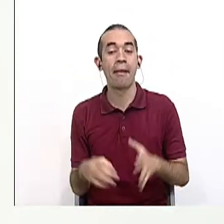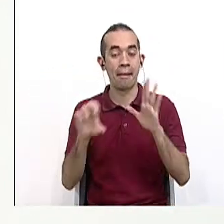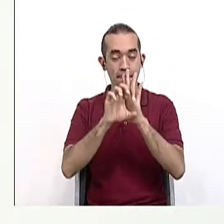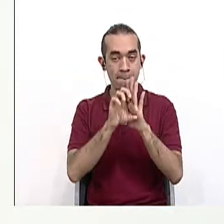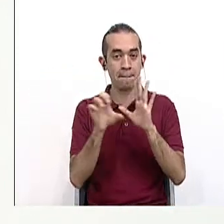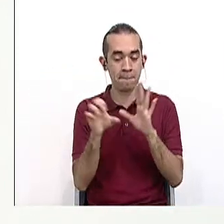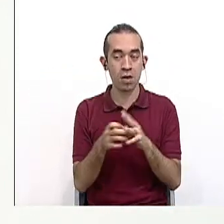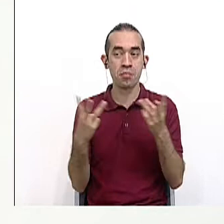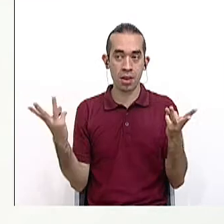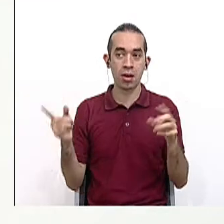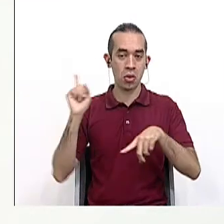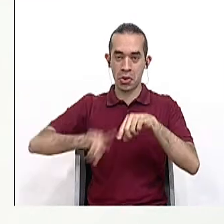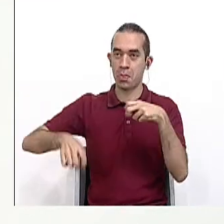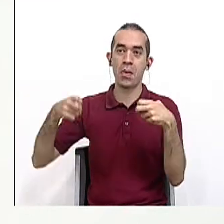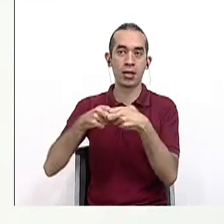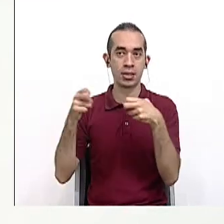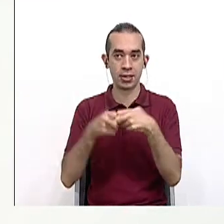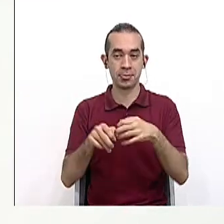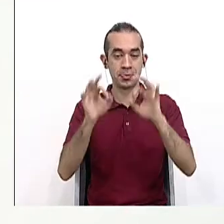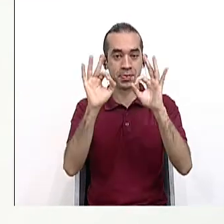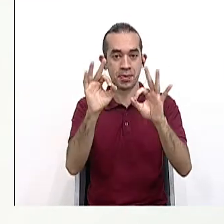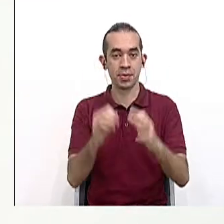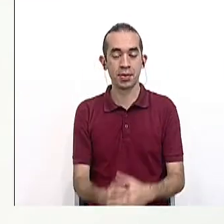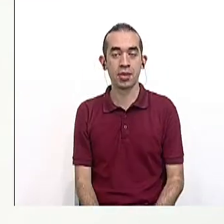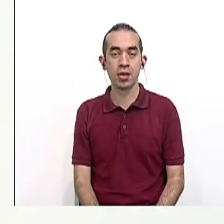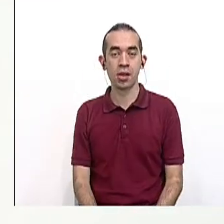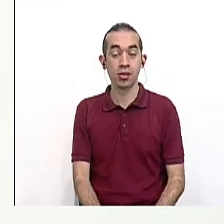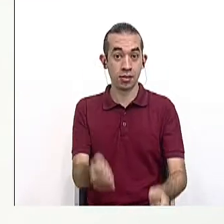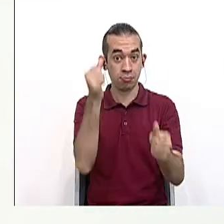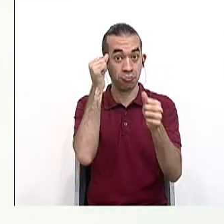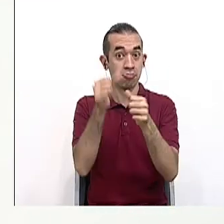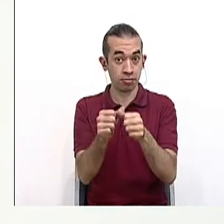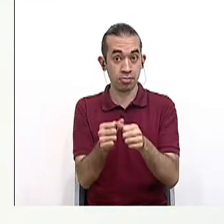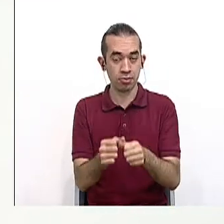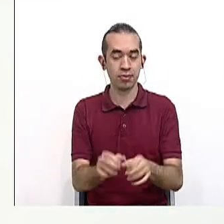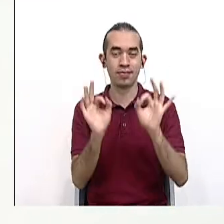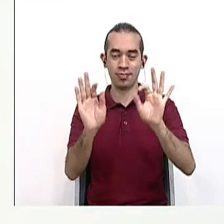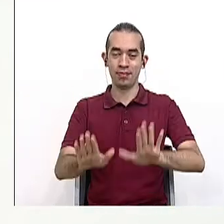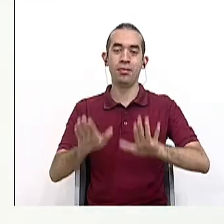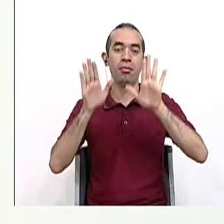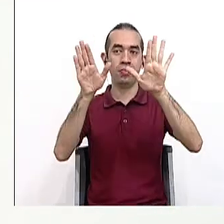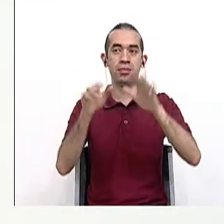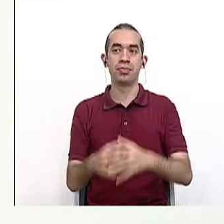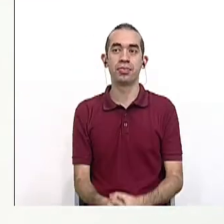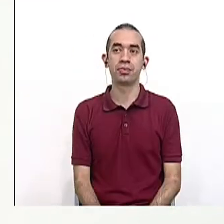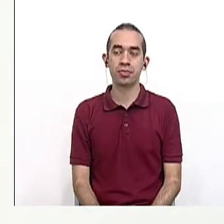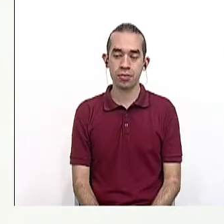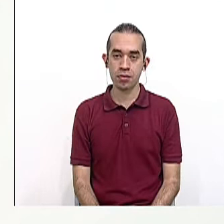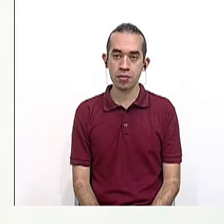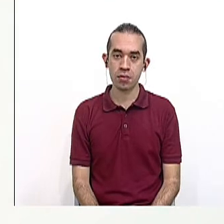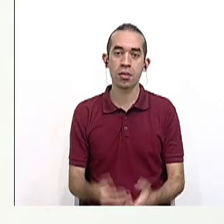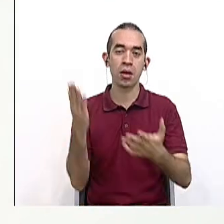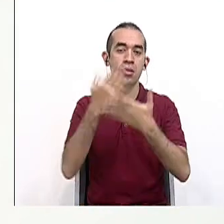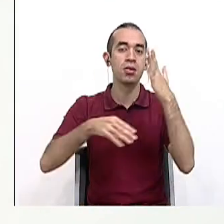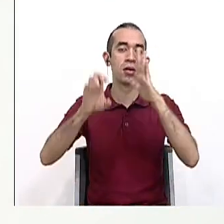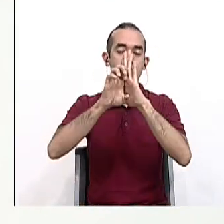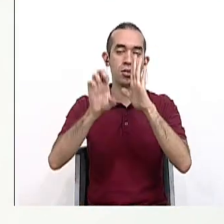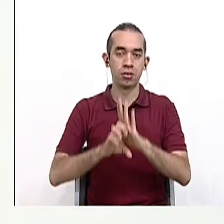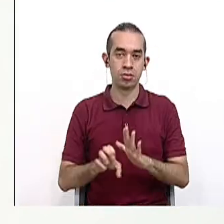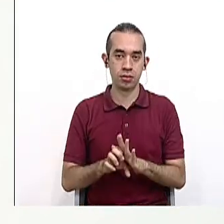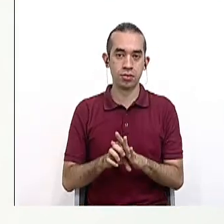ejemplos de materiales aislantes. Muy bien. ¿Sí los recordaban? Excelente. ¿Y cuáles son algunos ejemplos de